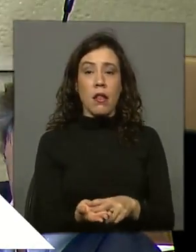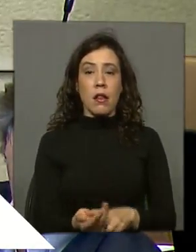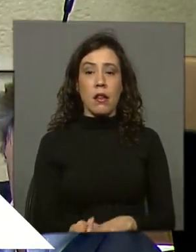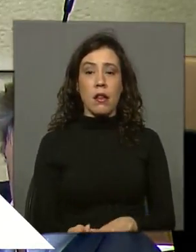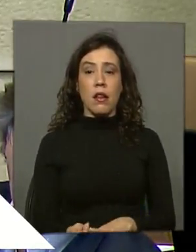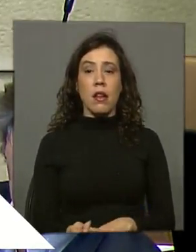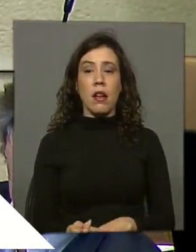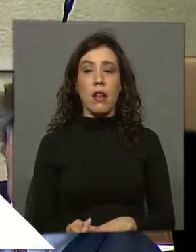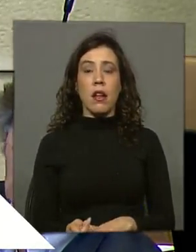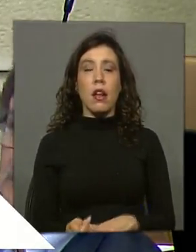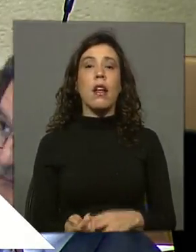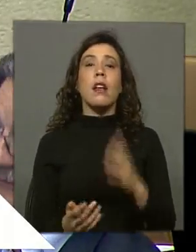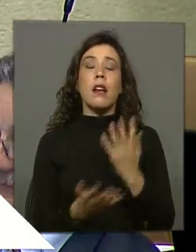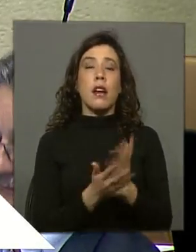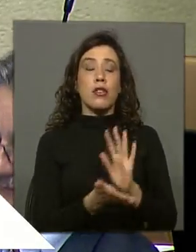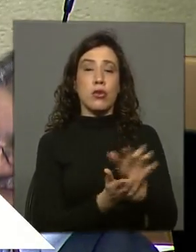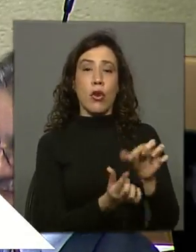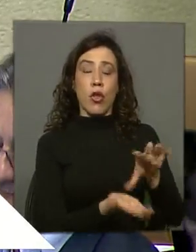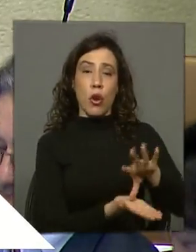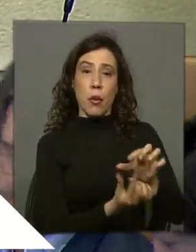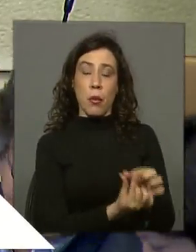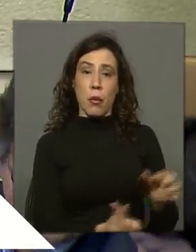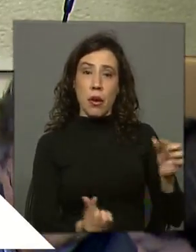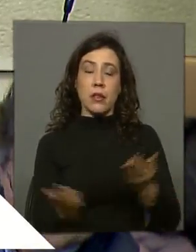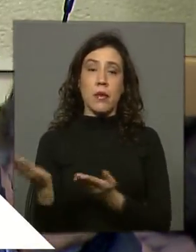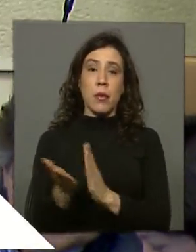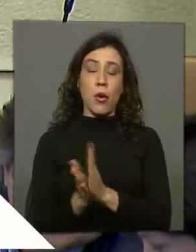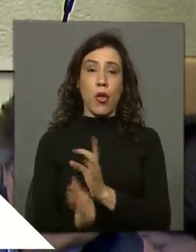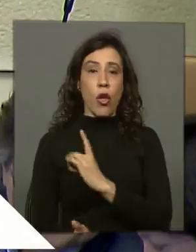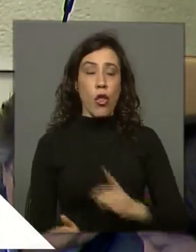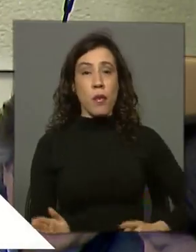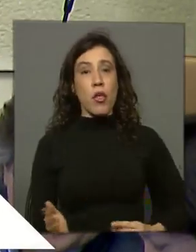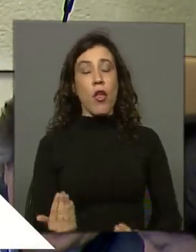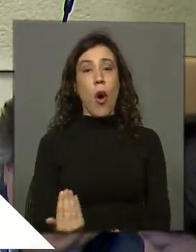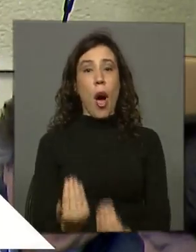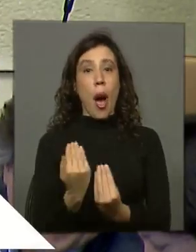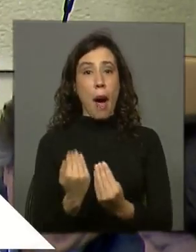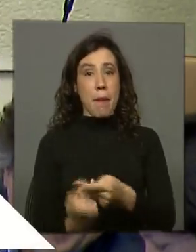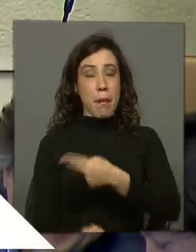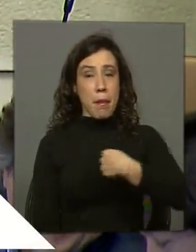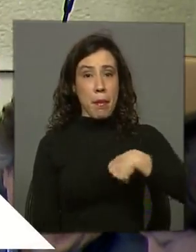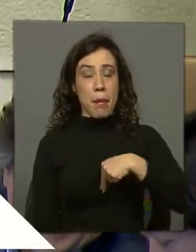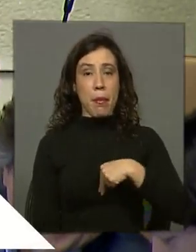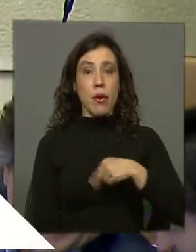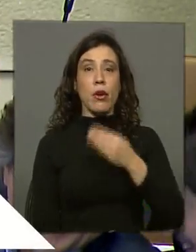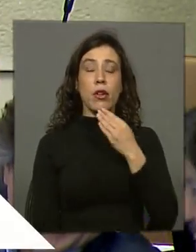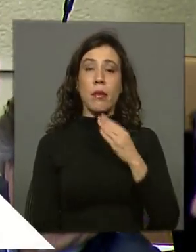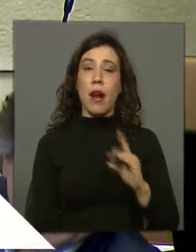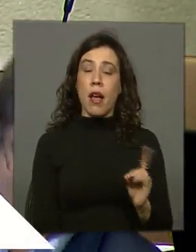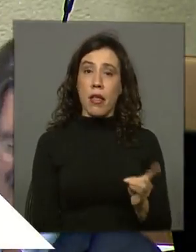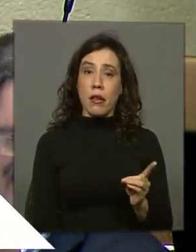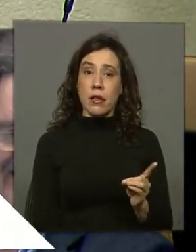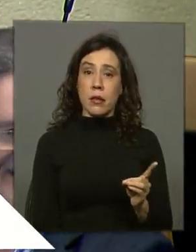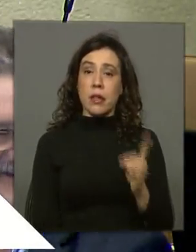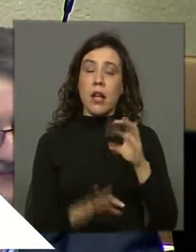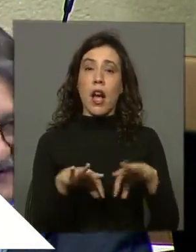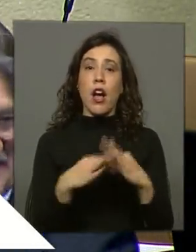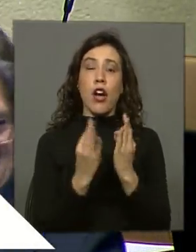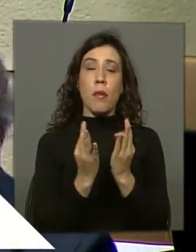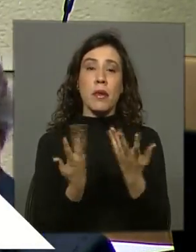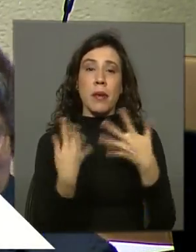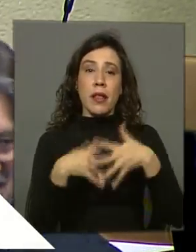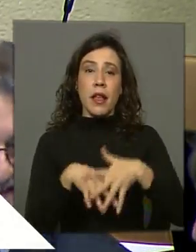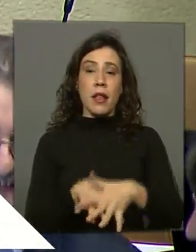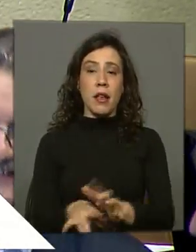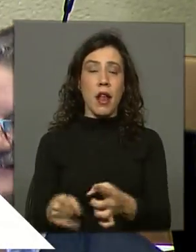es homogéneo en horario de todo el país invitamos a todos los diputados a apoyarnos y que el mundo de la discapacidad esté plenamente integrado a esta